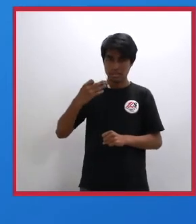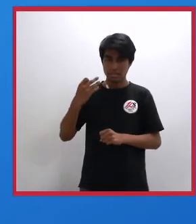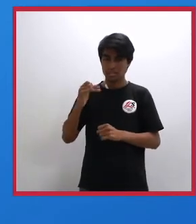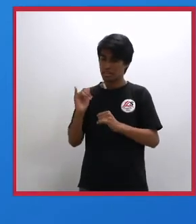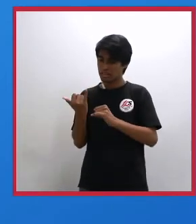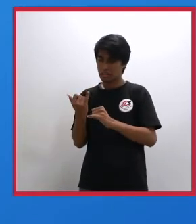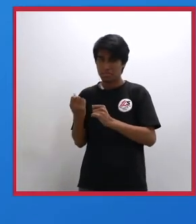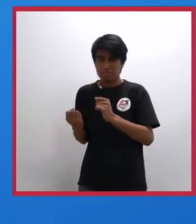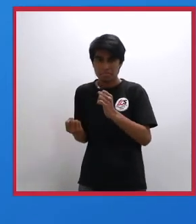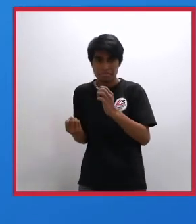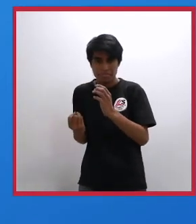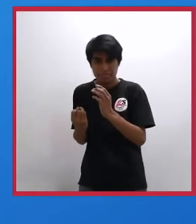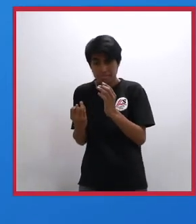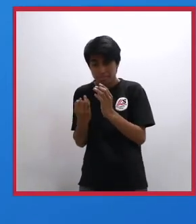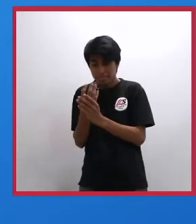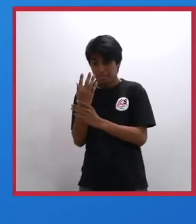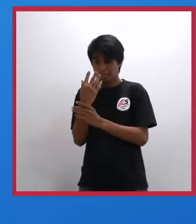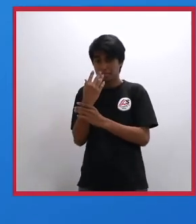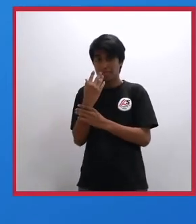establecer